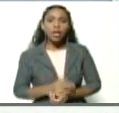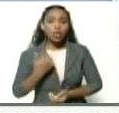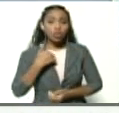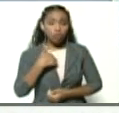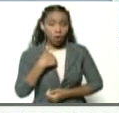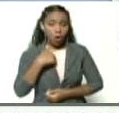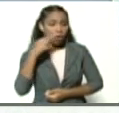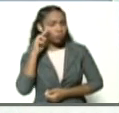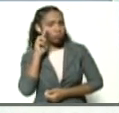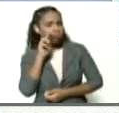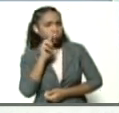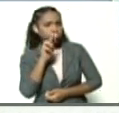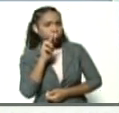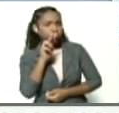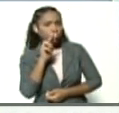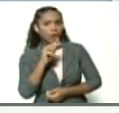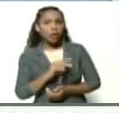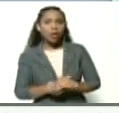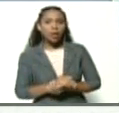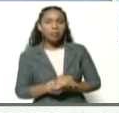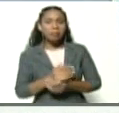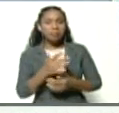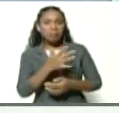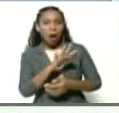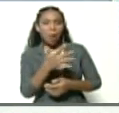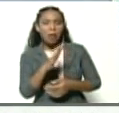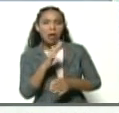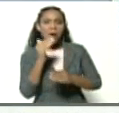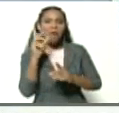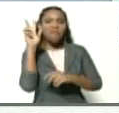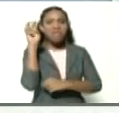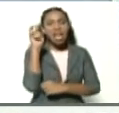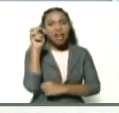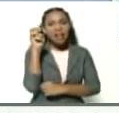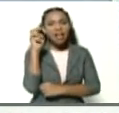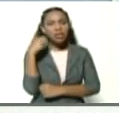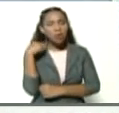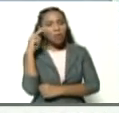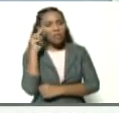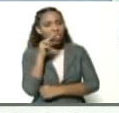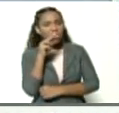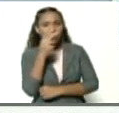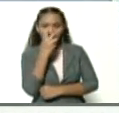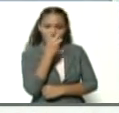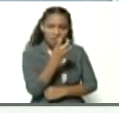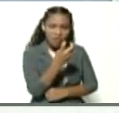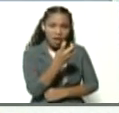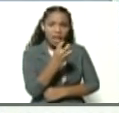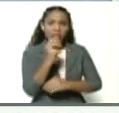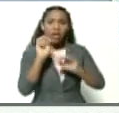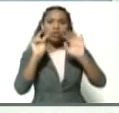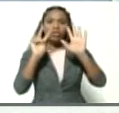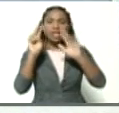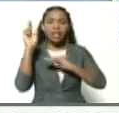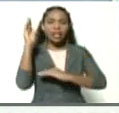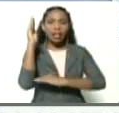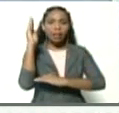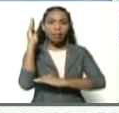viendo, creo que fue el viernes, la visita a los siete templos.